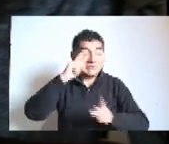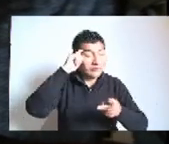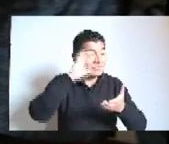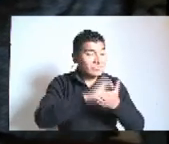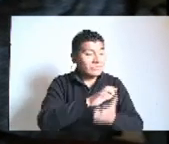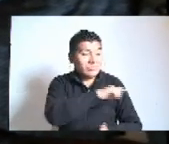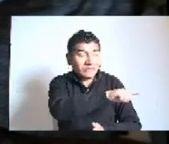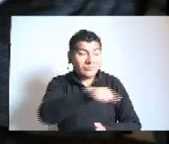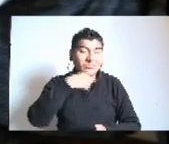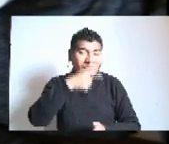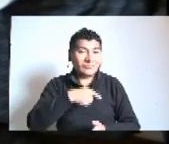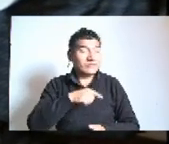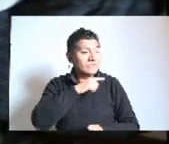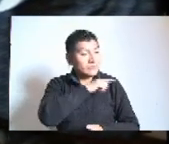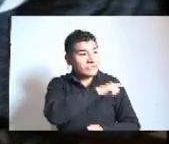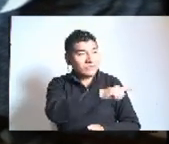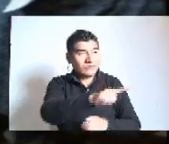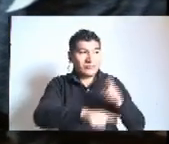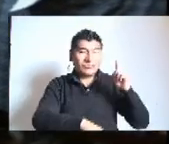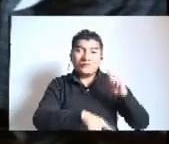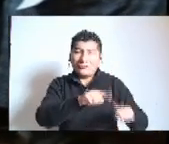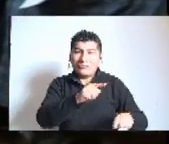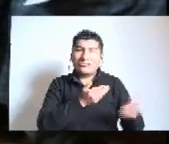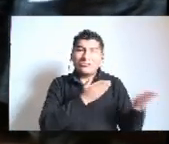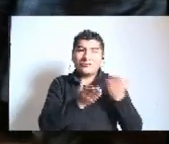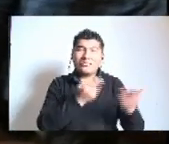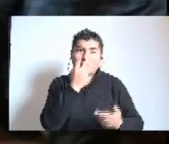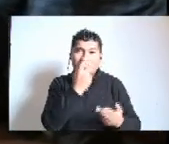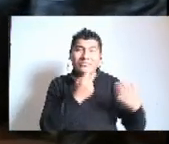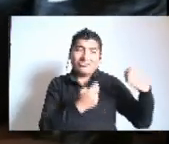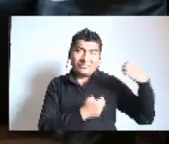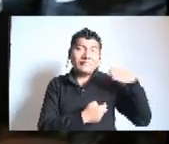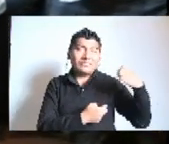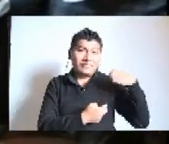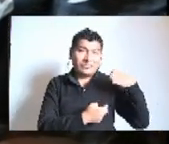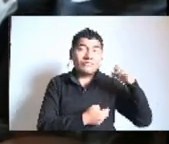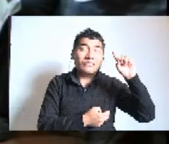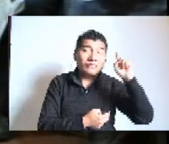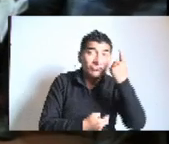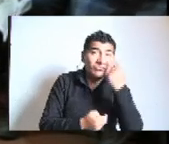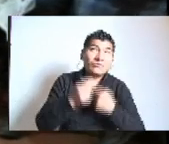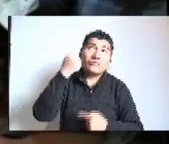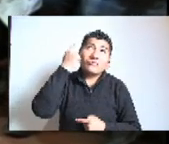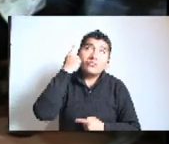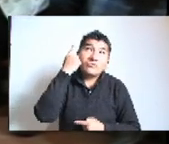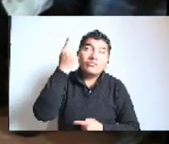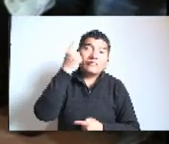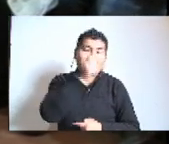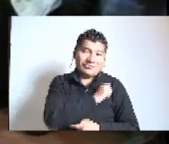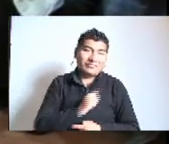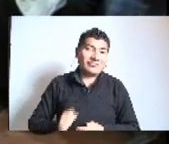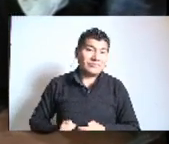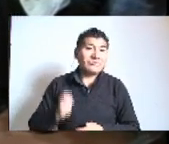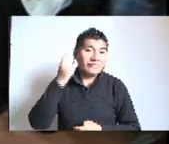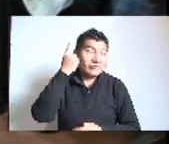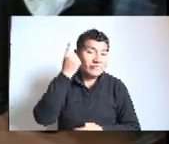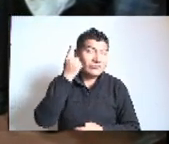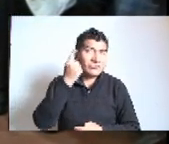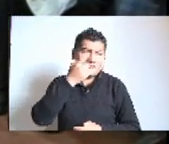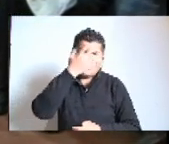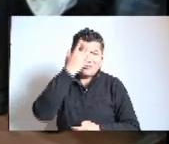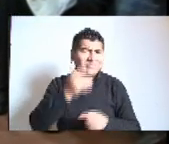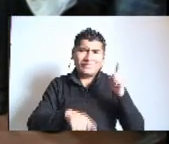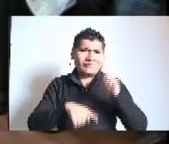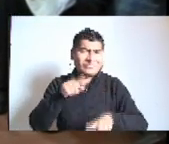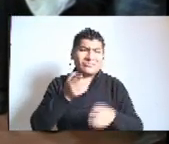dice: no se puede servir a dos señores, solo a un Señor. ¿Por qué no se